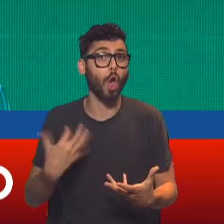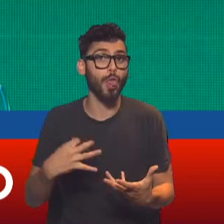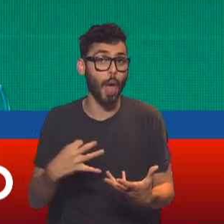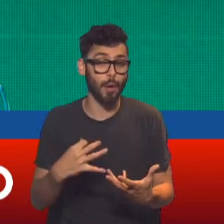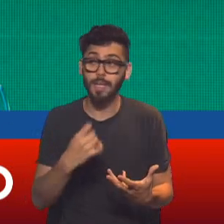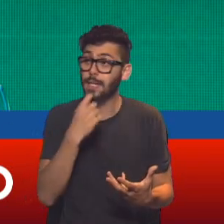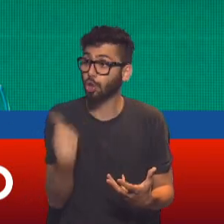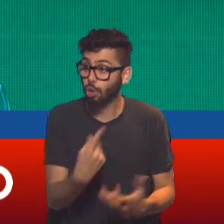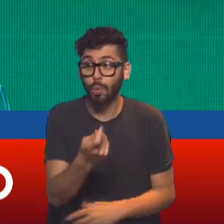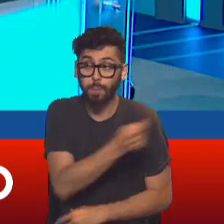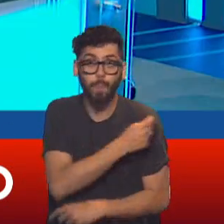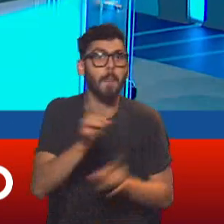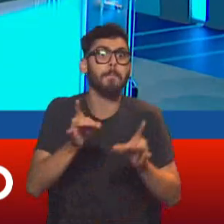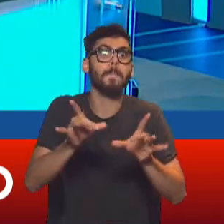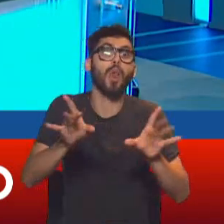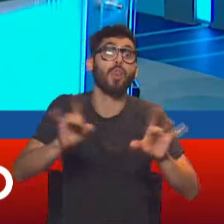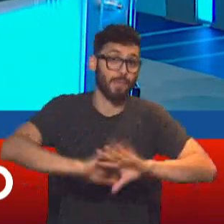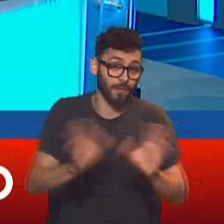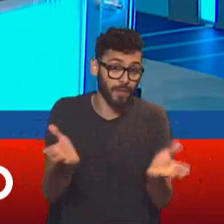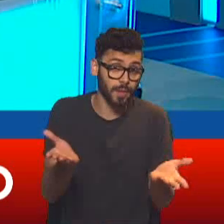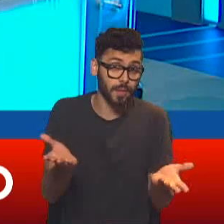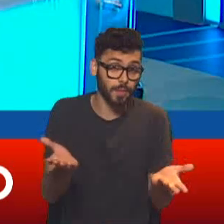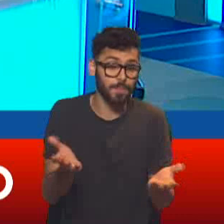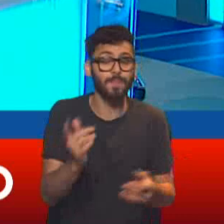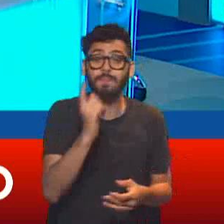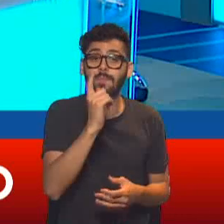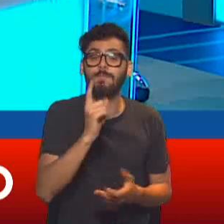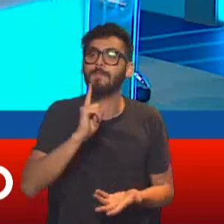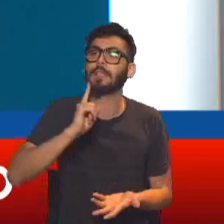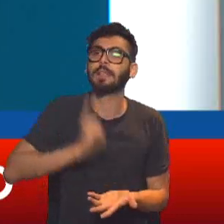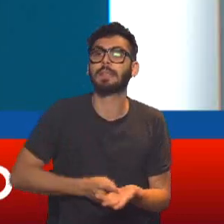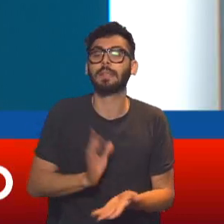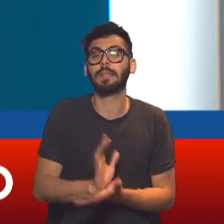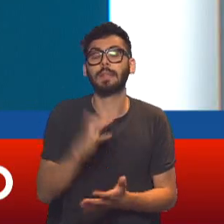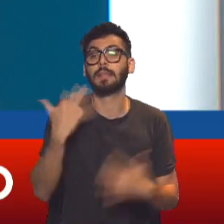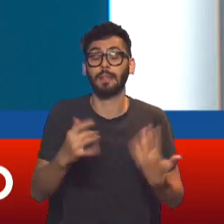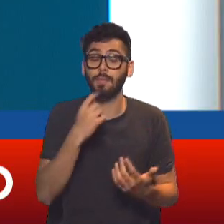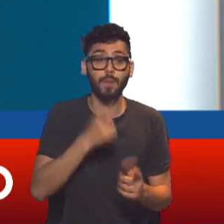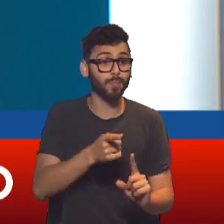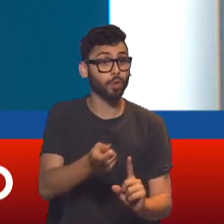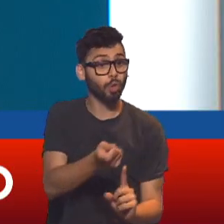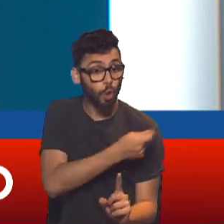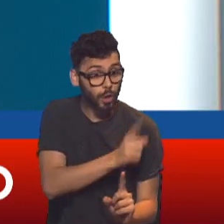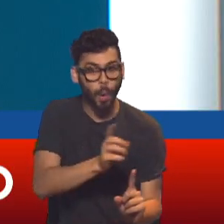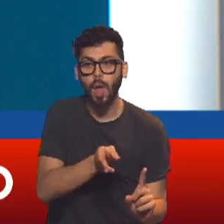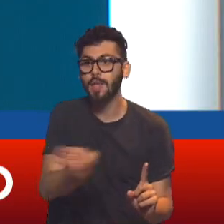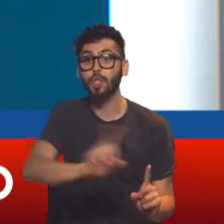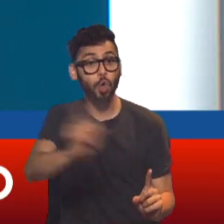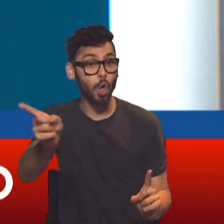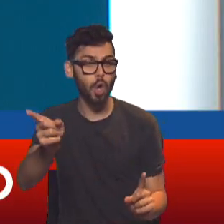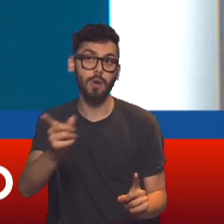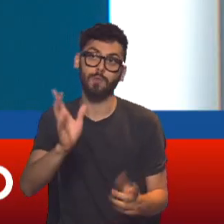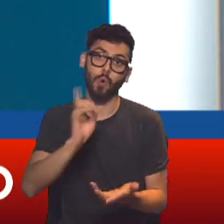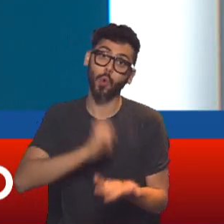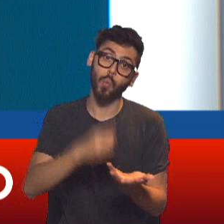atrás esta pandemia. Sí, me parece que es una decisión un poco a la fuerza, no decir, bueno, si no te vacunás no puedes entrar a tal lugar, una decisión extremista,